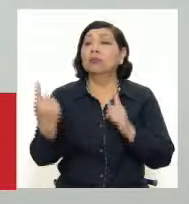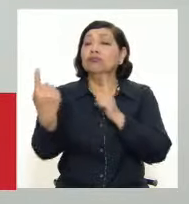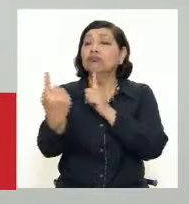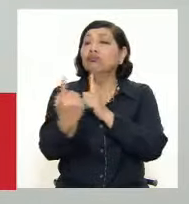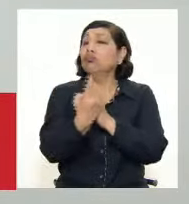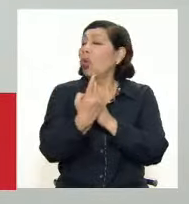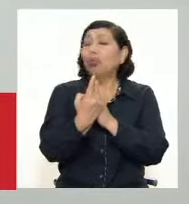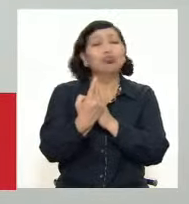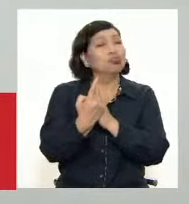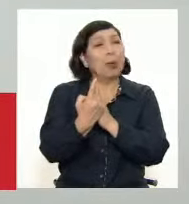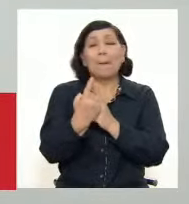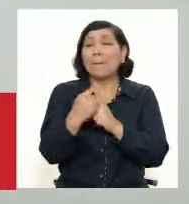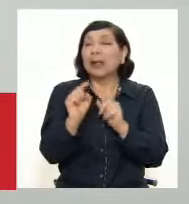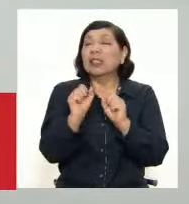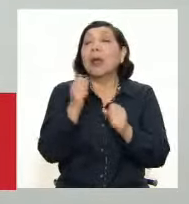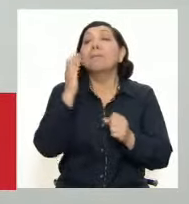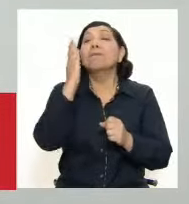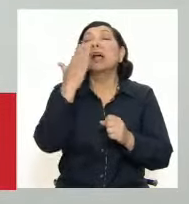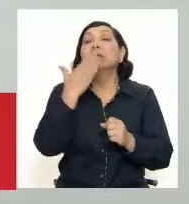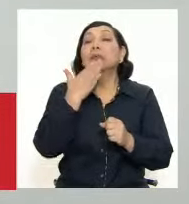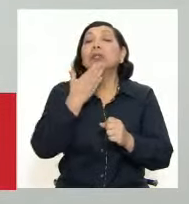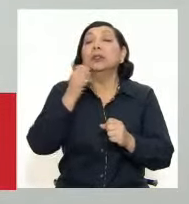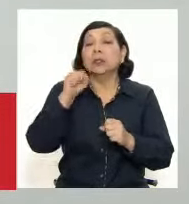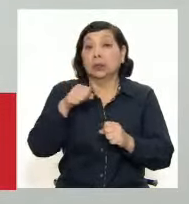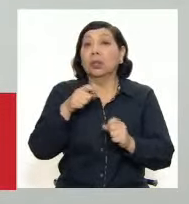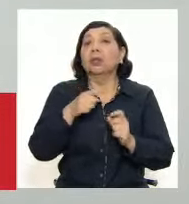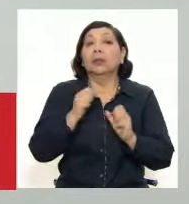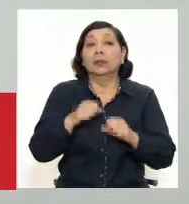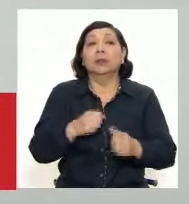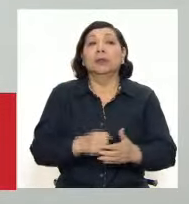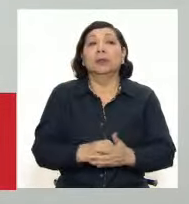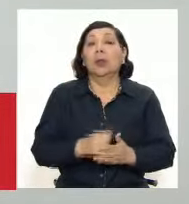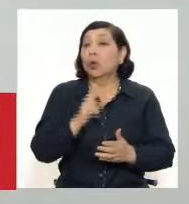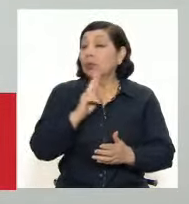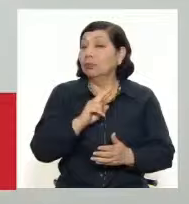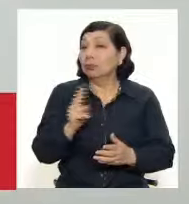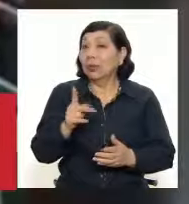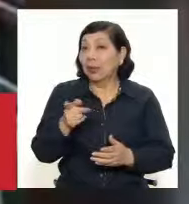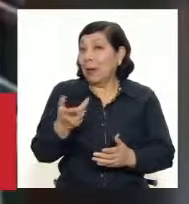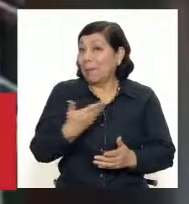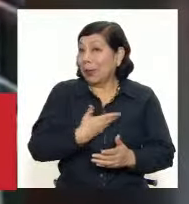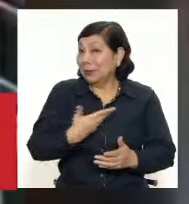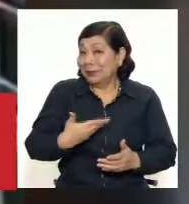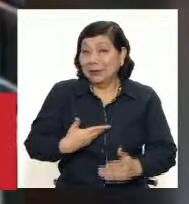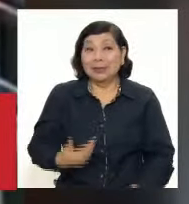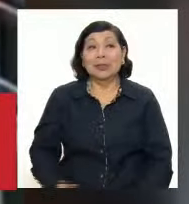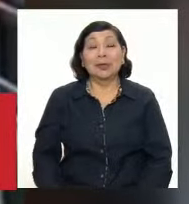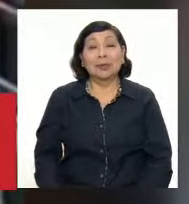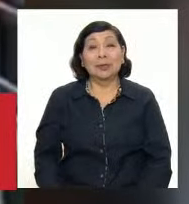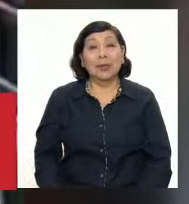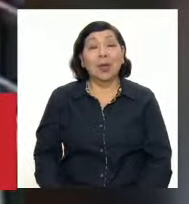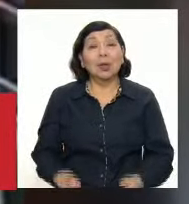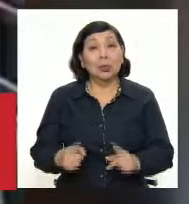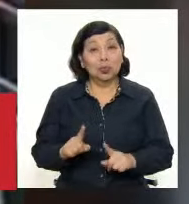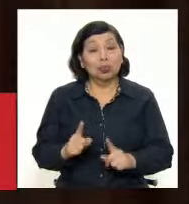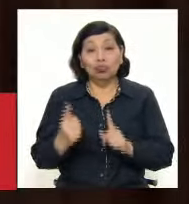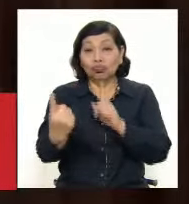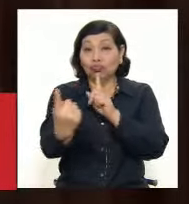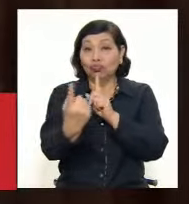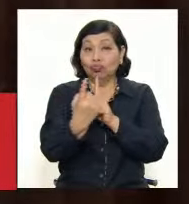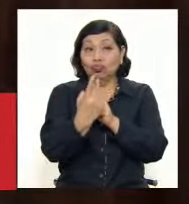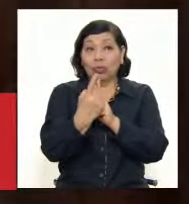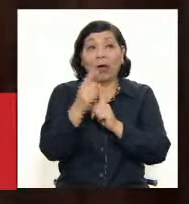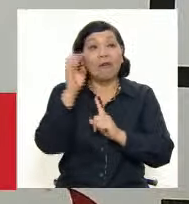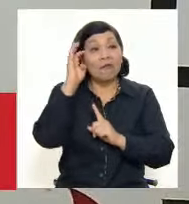no actuo pero el que daba la orden y que decía s va o no va era él narró momentos en los que pudo interactuar con